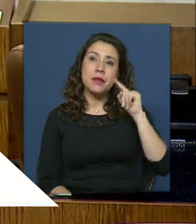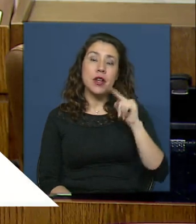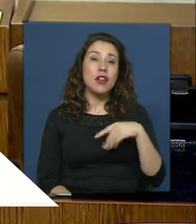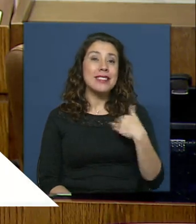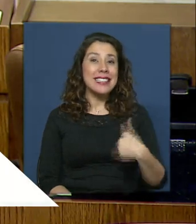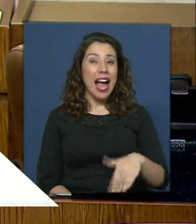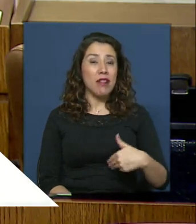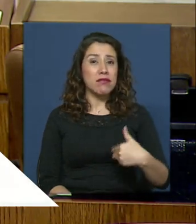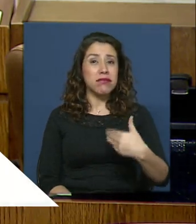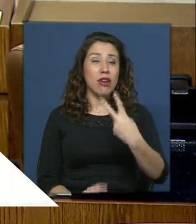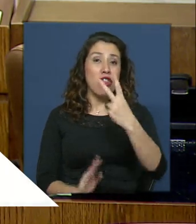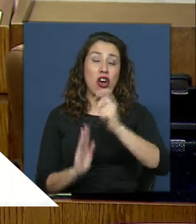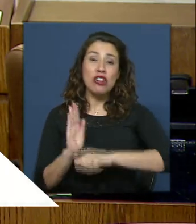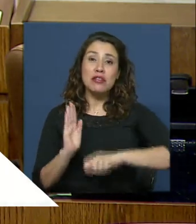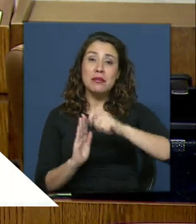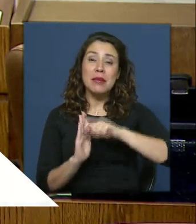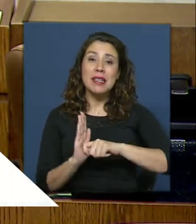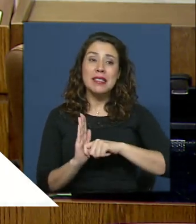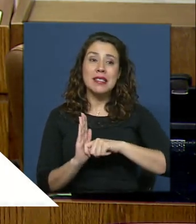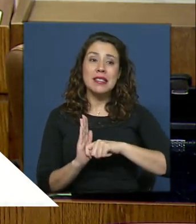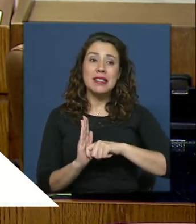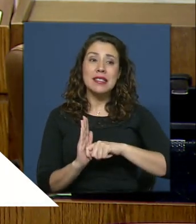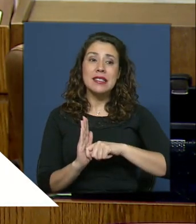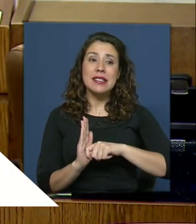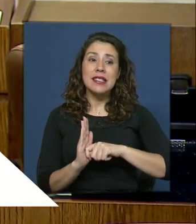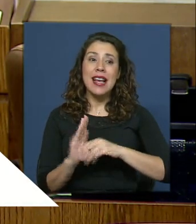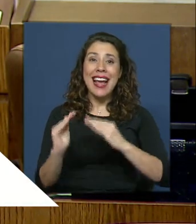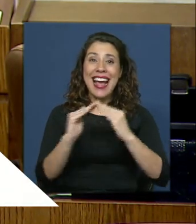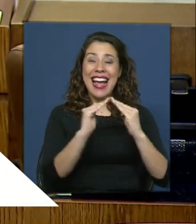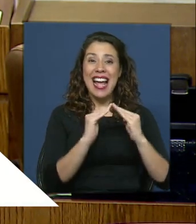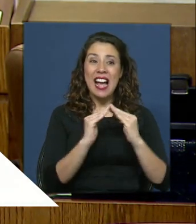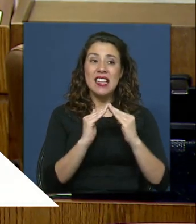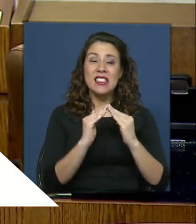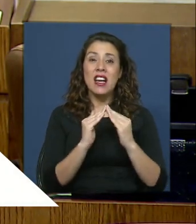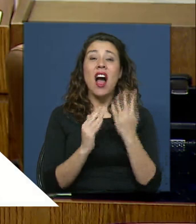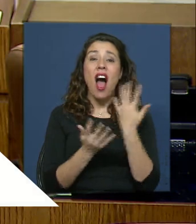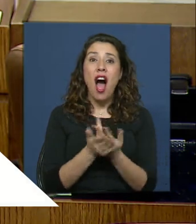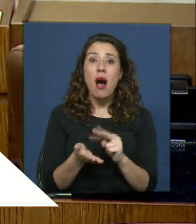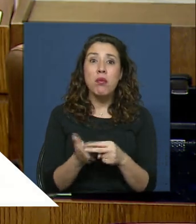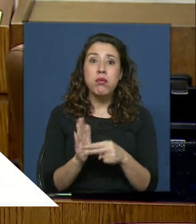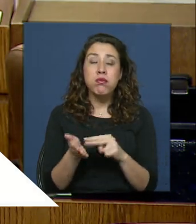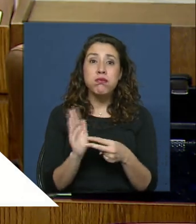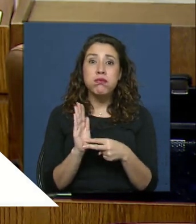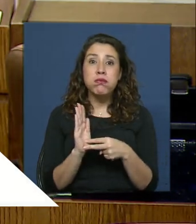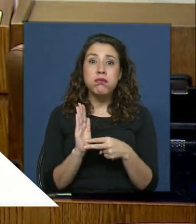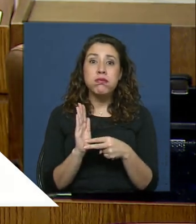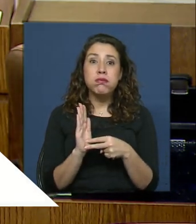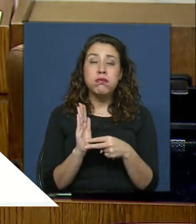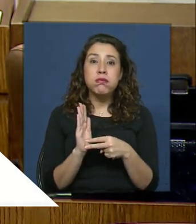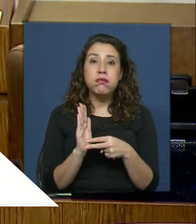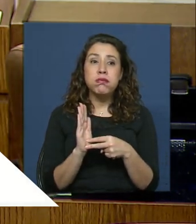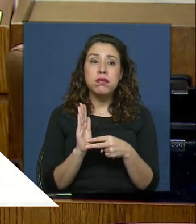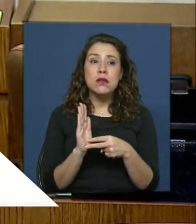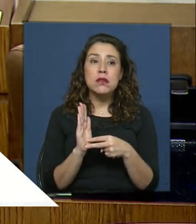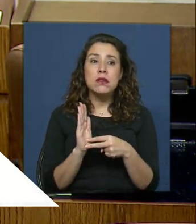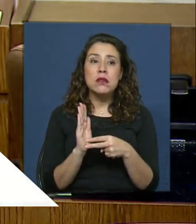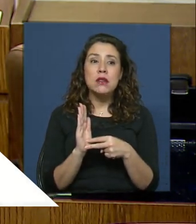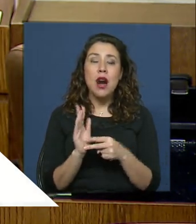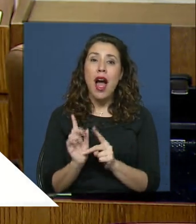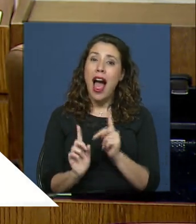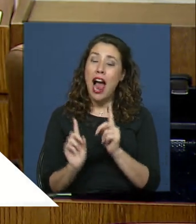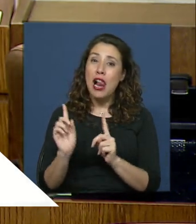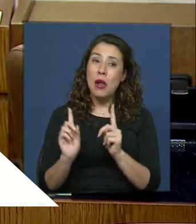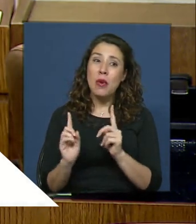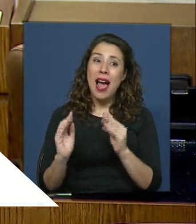los dos meses, lo que está sucediendo, presidente, es que las casas ya comienzan a mostrar deficiencias. Tienen algunos